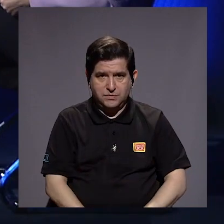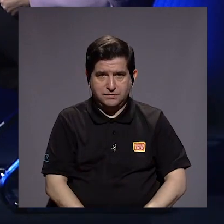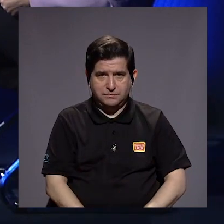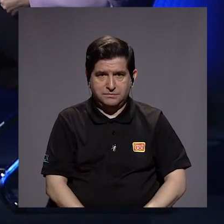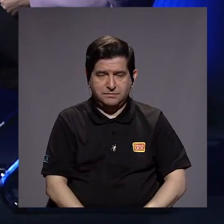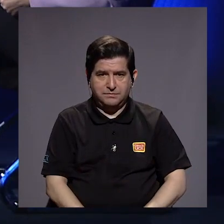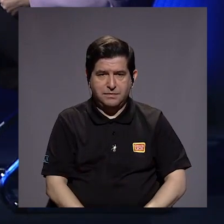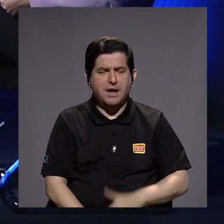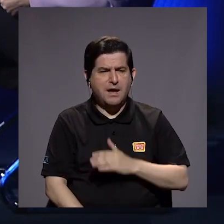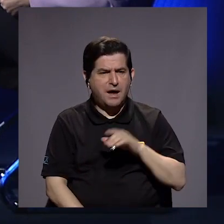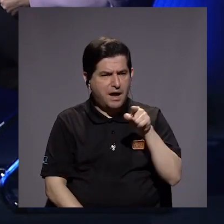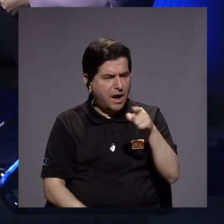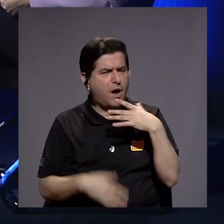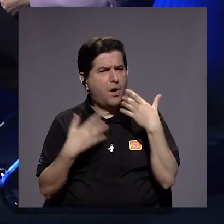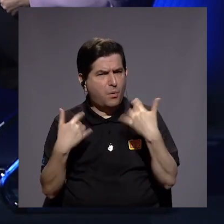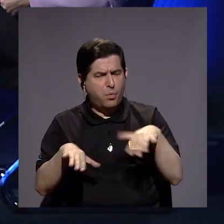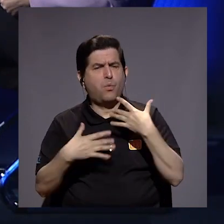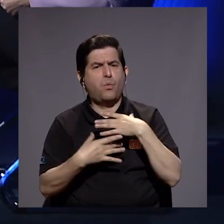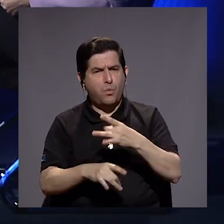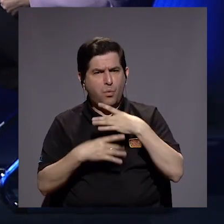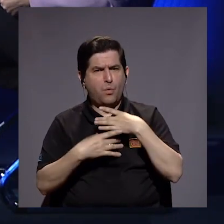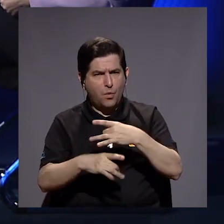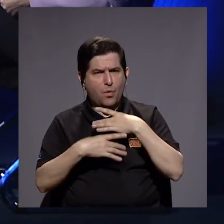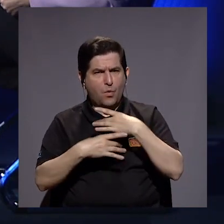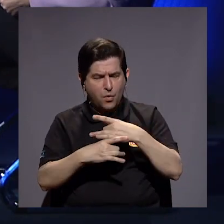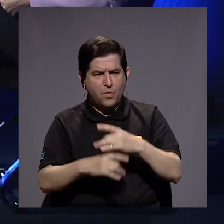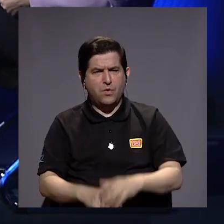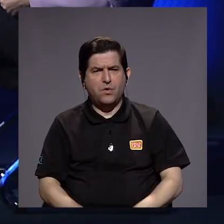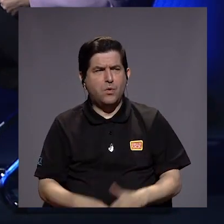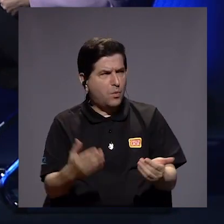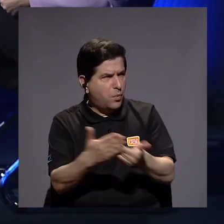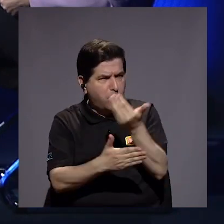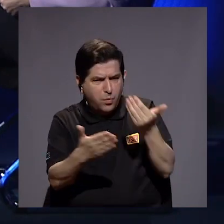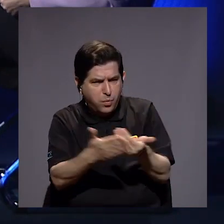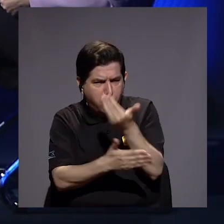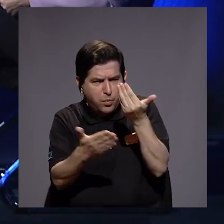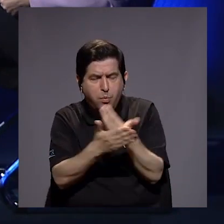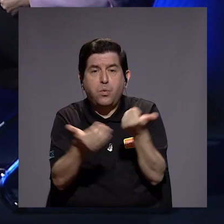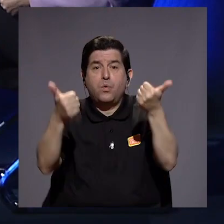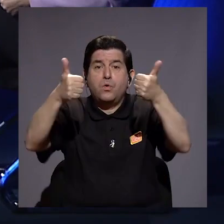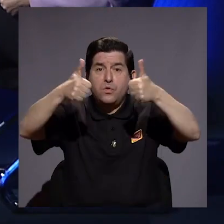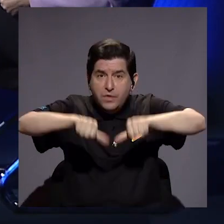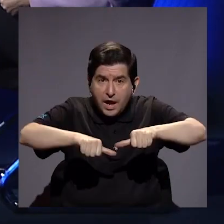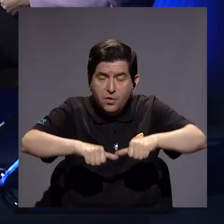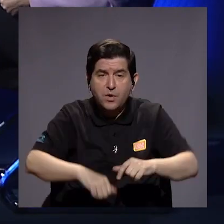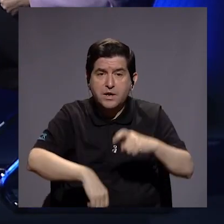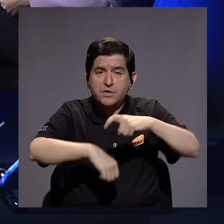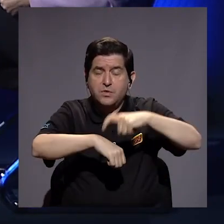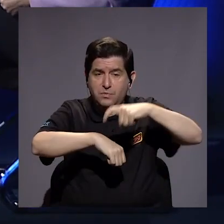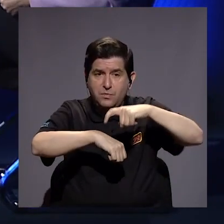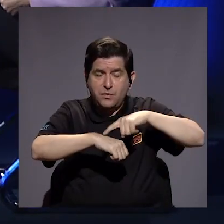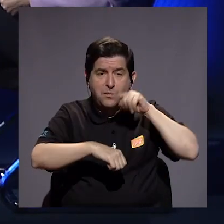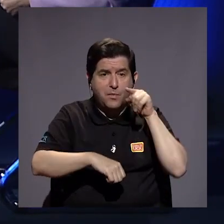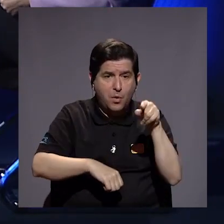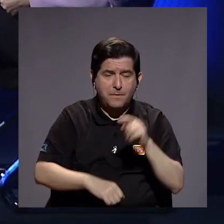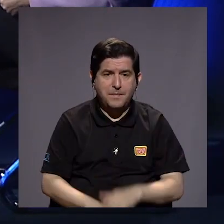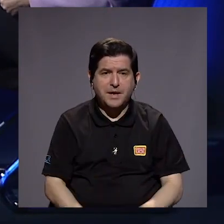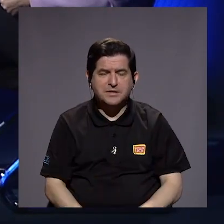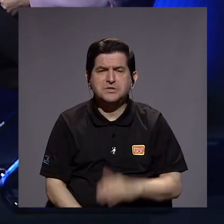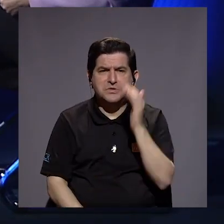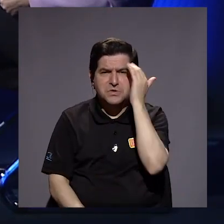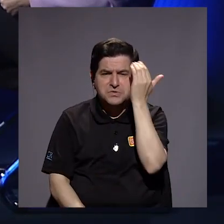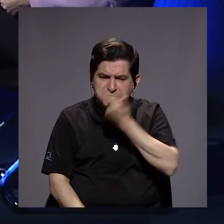ese curso, muy interesante, por cierto, y muy novedoso, de acuerdo con lo que hasta